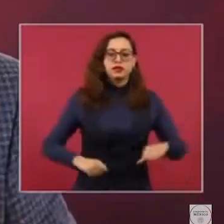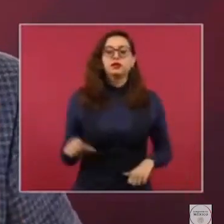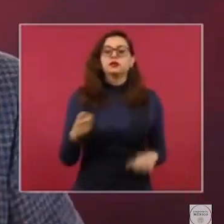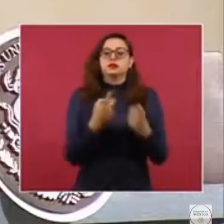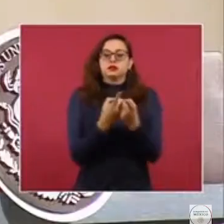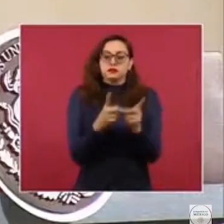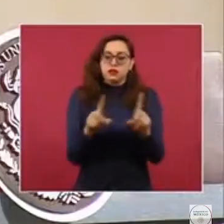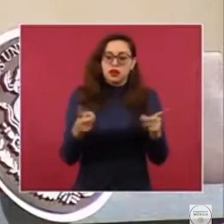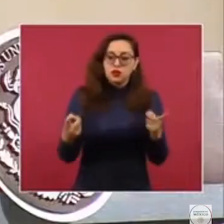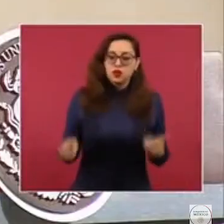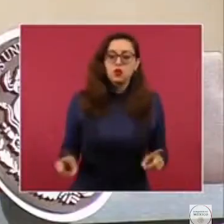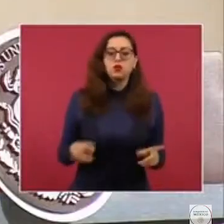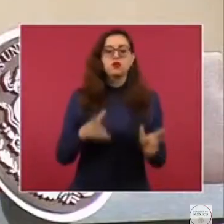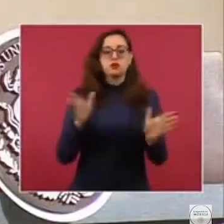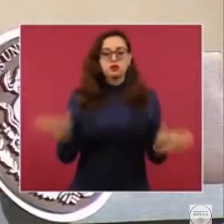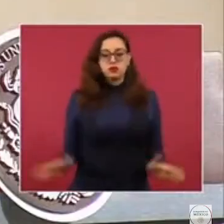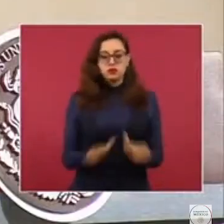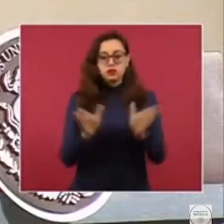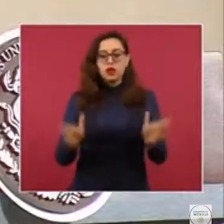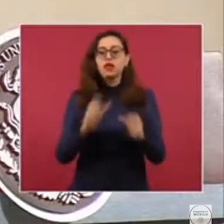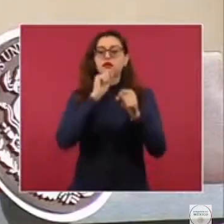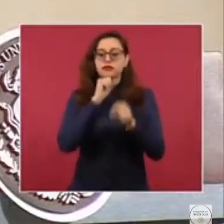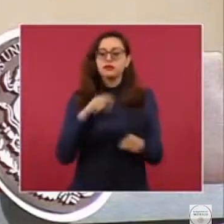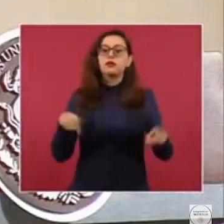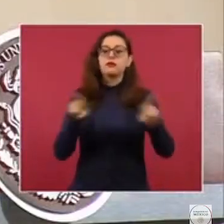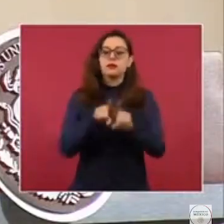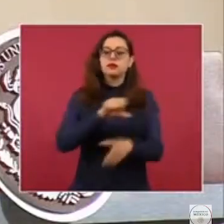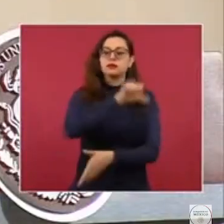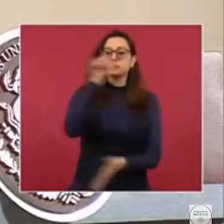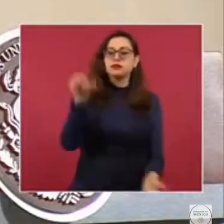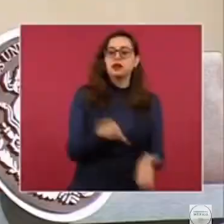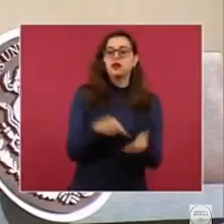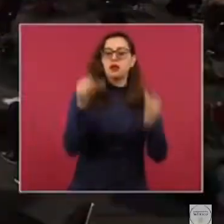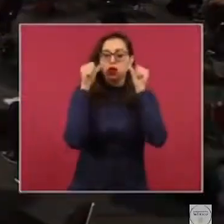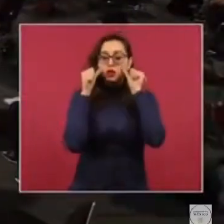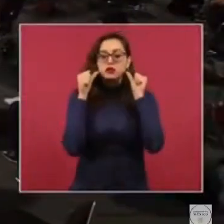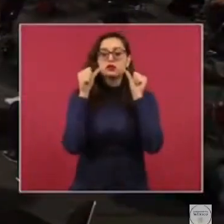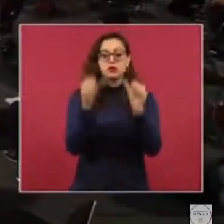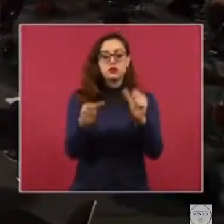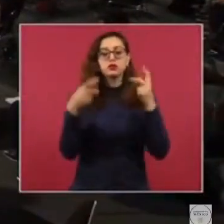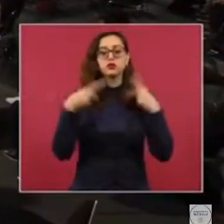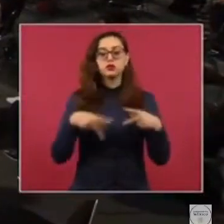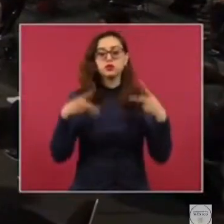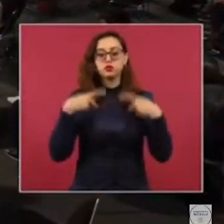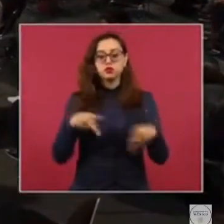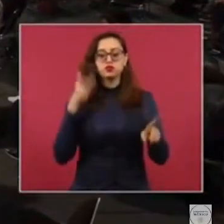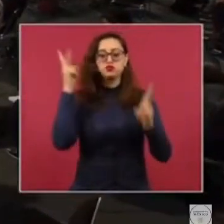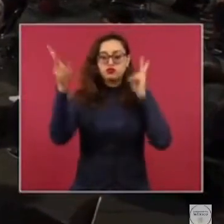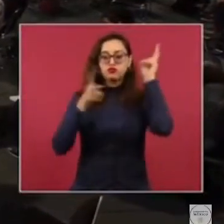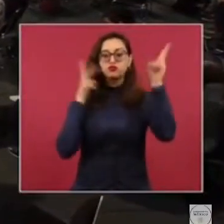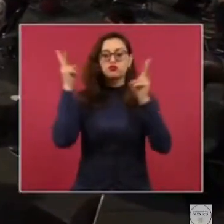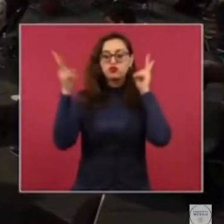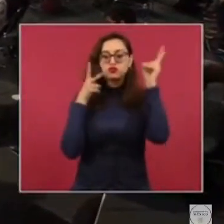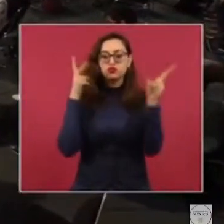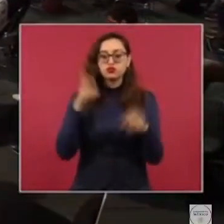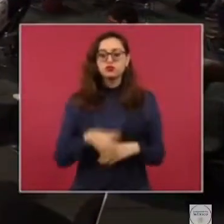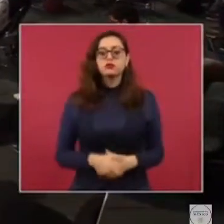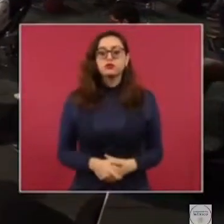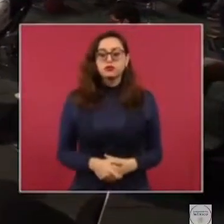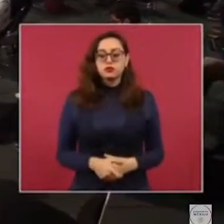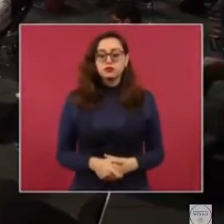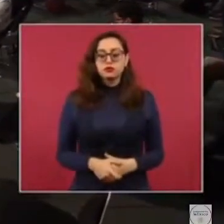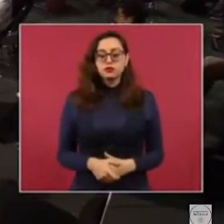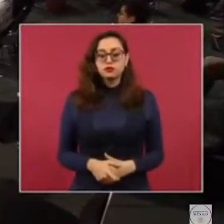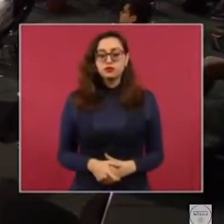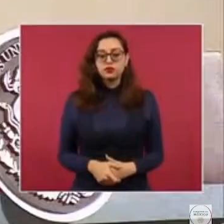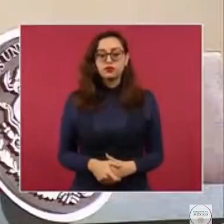y también con la instalación de centros de atención a visitantes. Nunca se